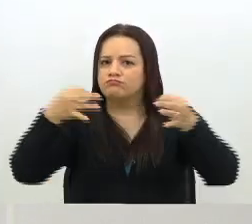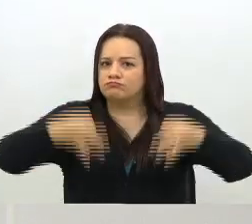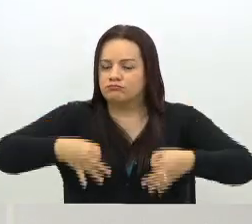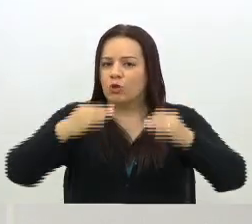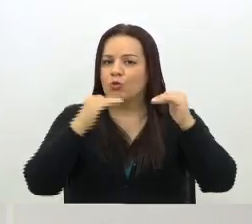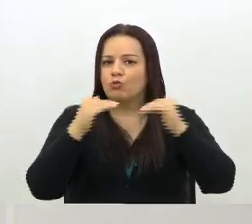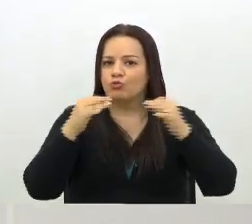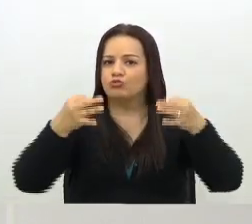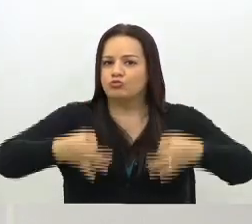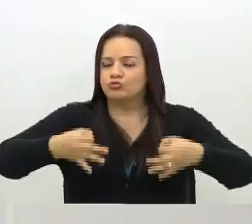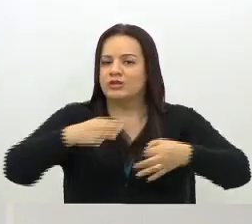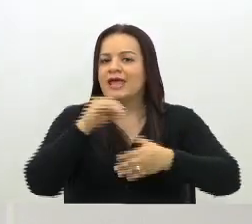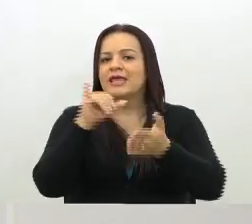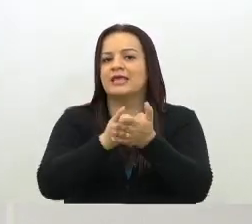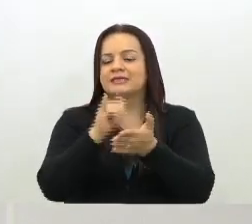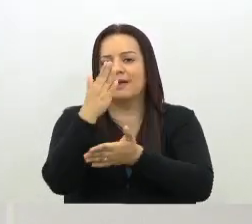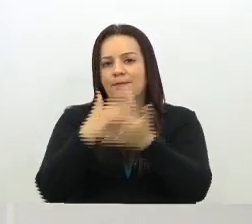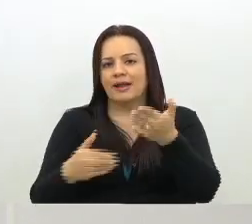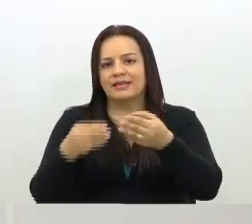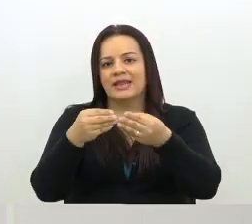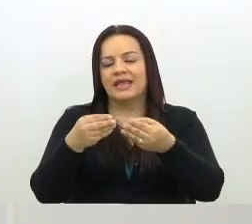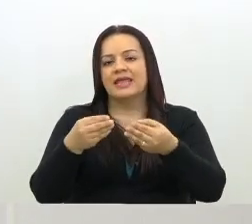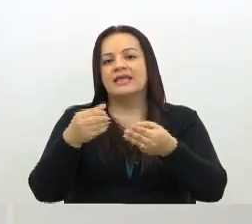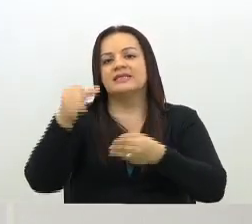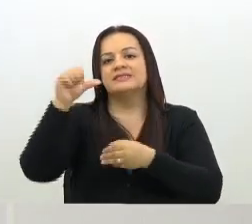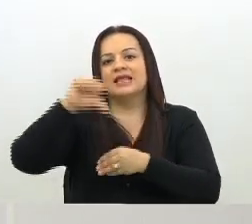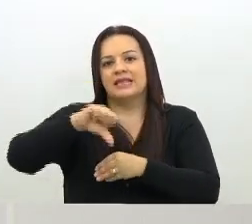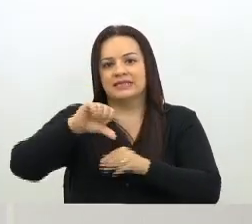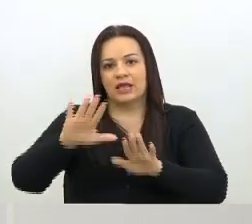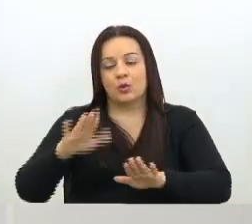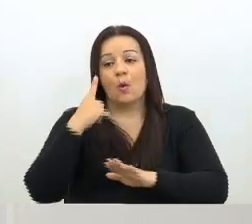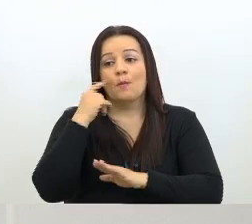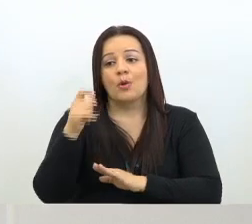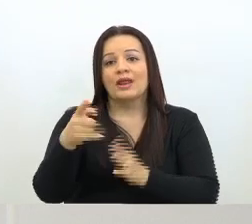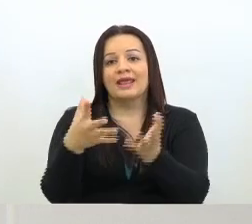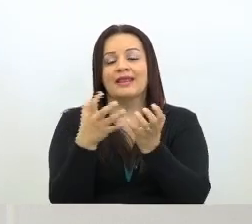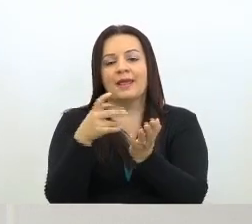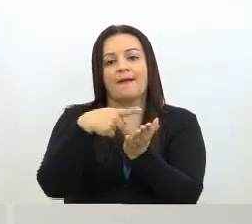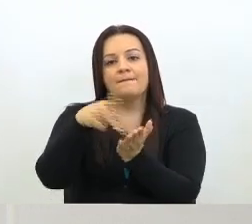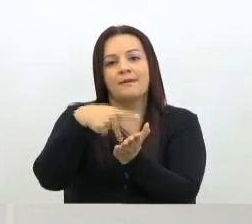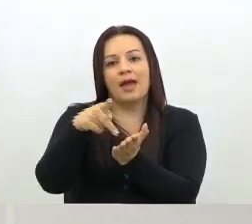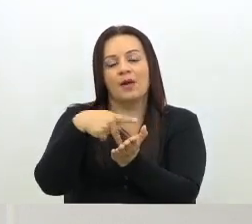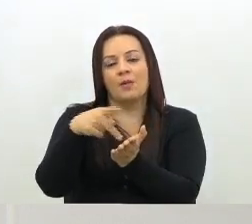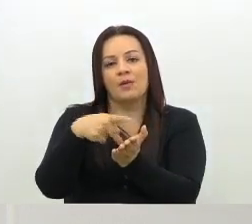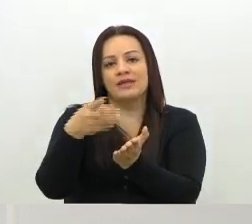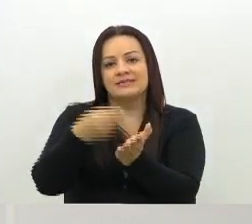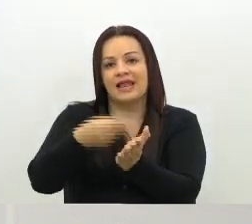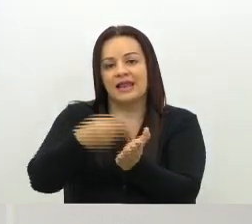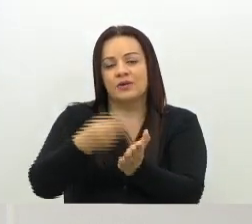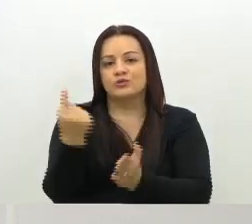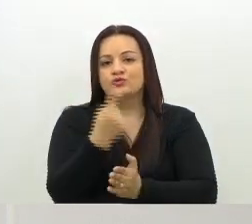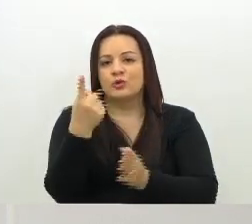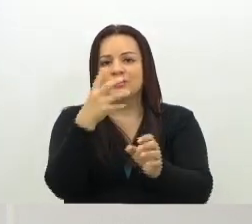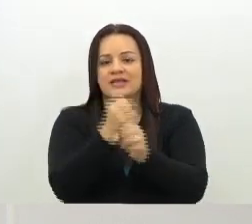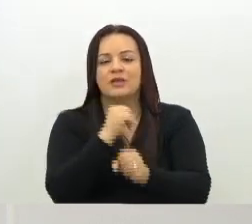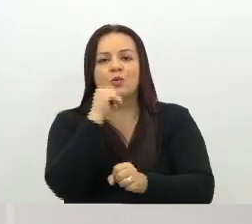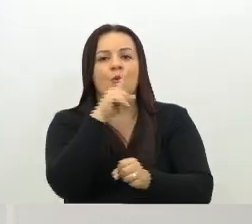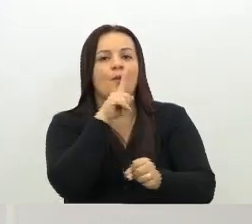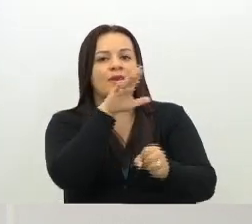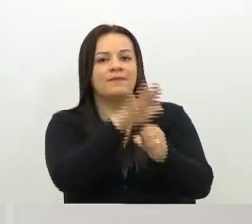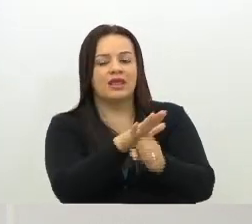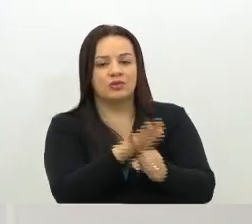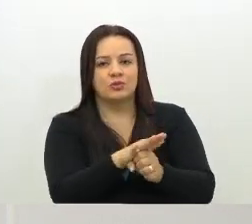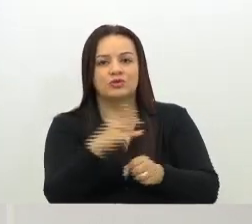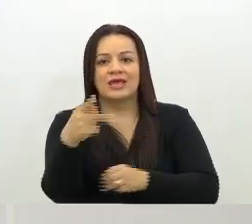parte se les cayó también. Esa parte se les cayó cuando pretendían que el pago de los salarios solo fueran cuando se demuestren incumplimientos graves del